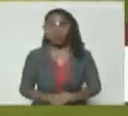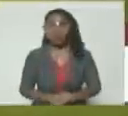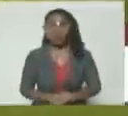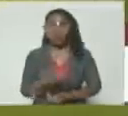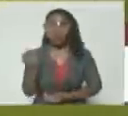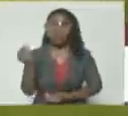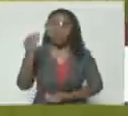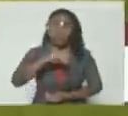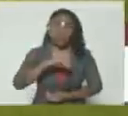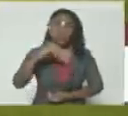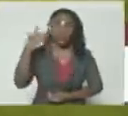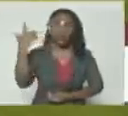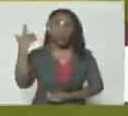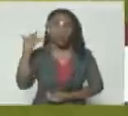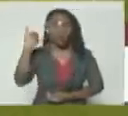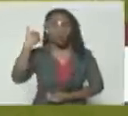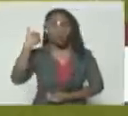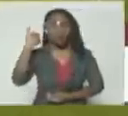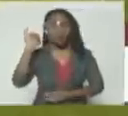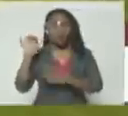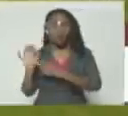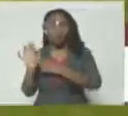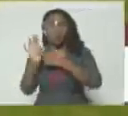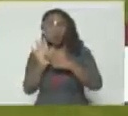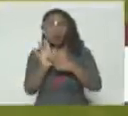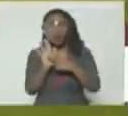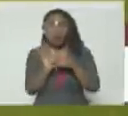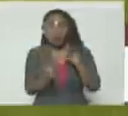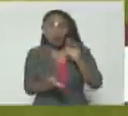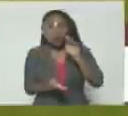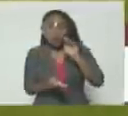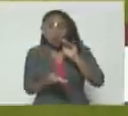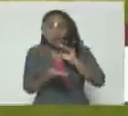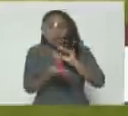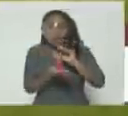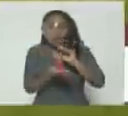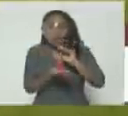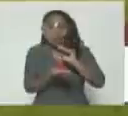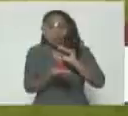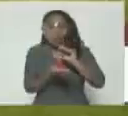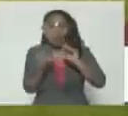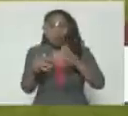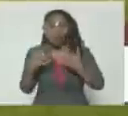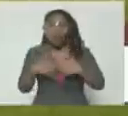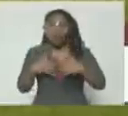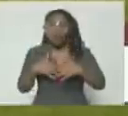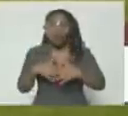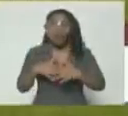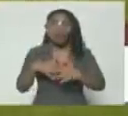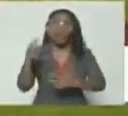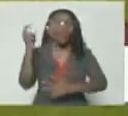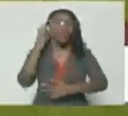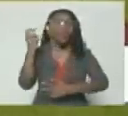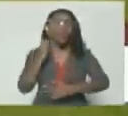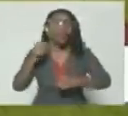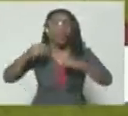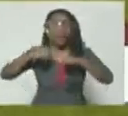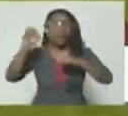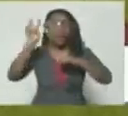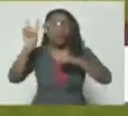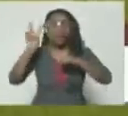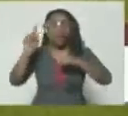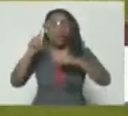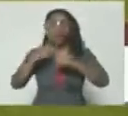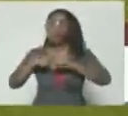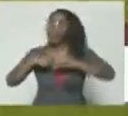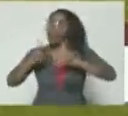aquí también tenemos entonces representaciones pequeñas de lo que es la industria del cacao en Venezuela. A diferencia